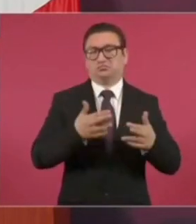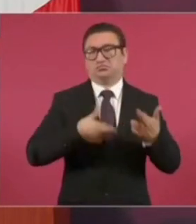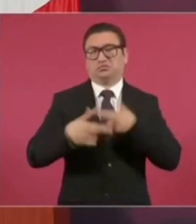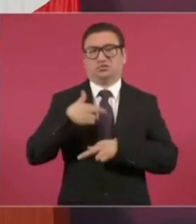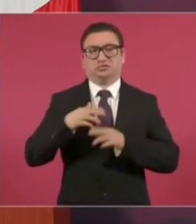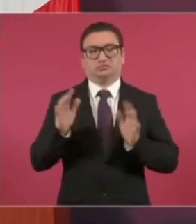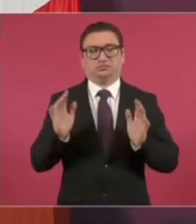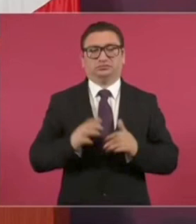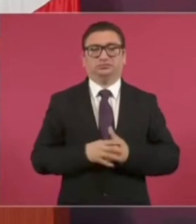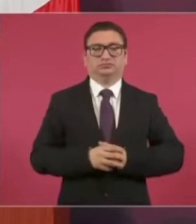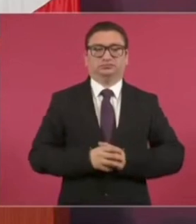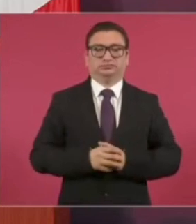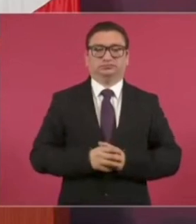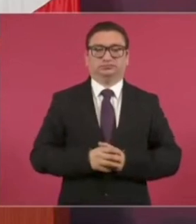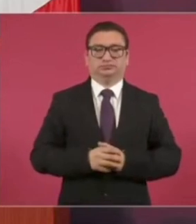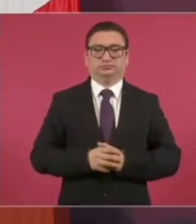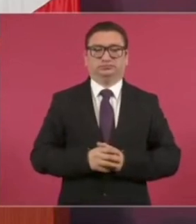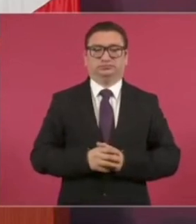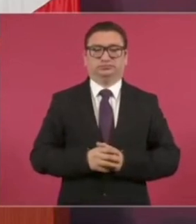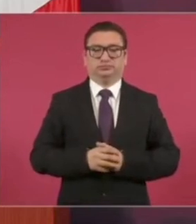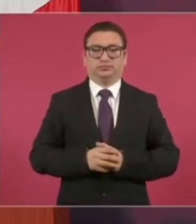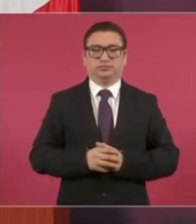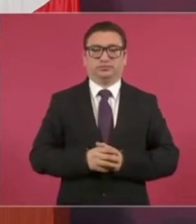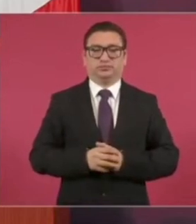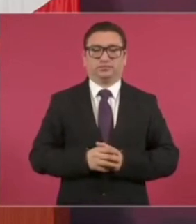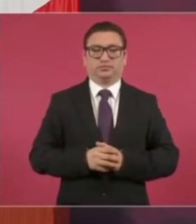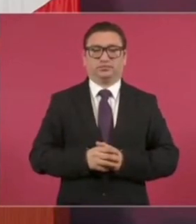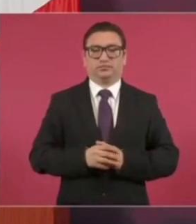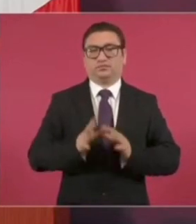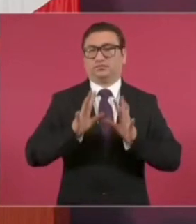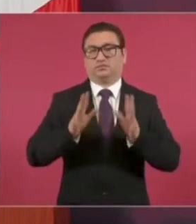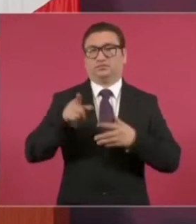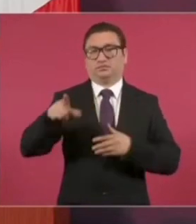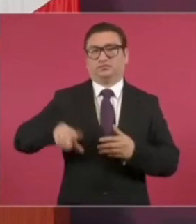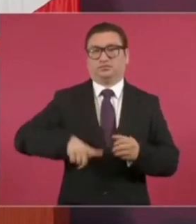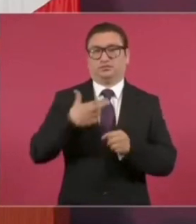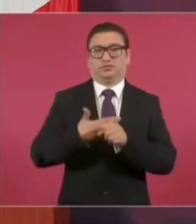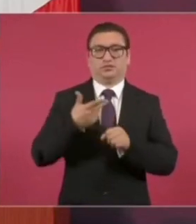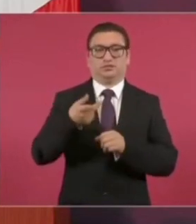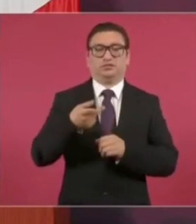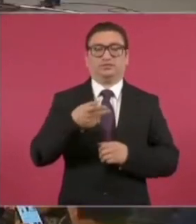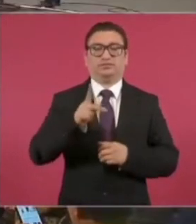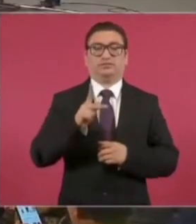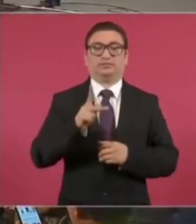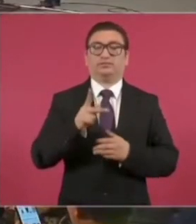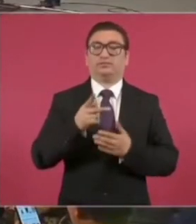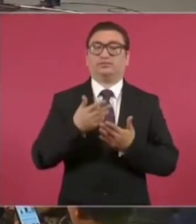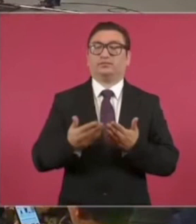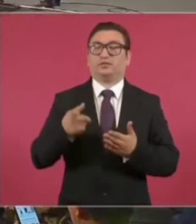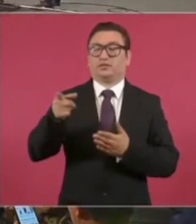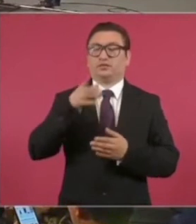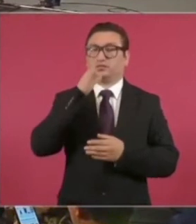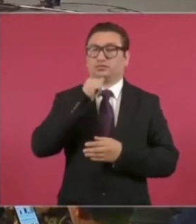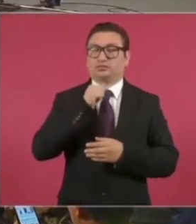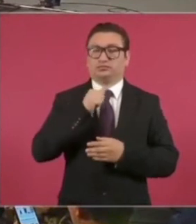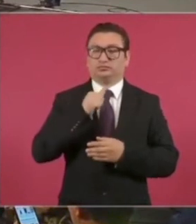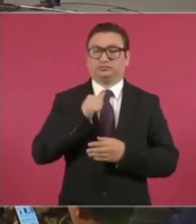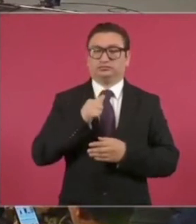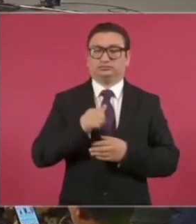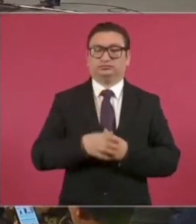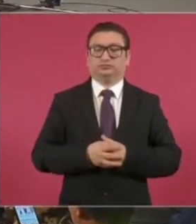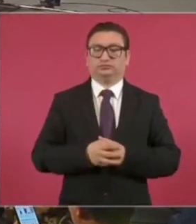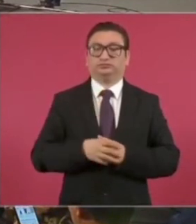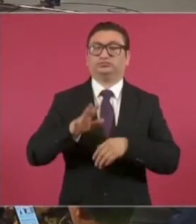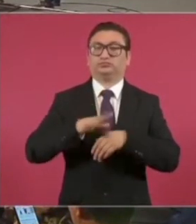regresamos y pues ya está de gobernador, pero ahora… Pero no le permiten que le tomen las funciones